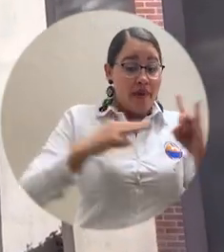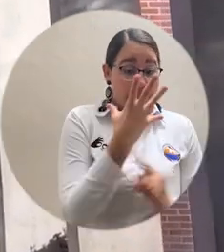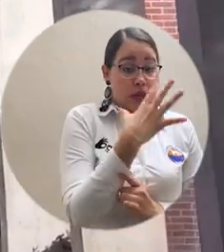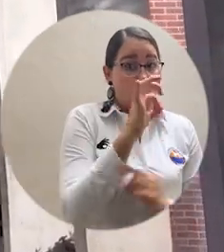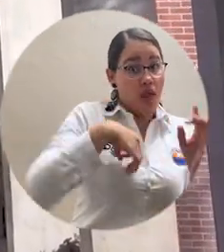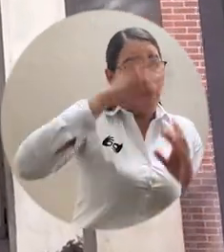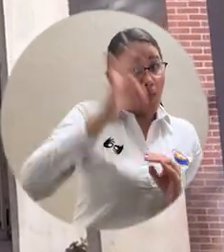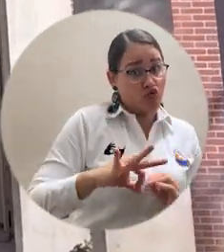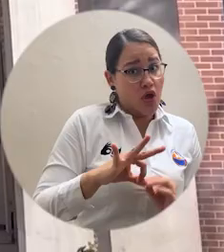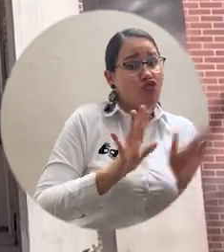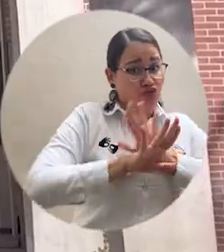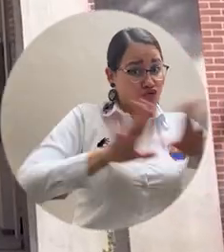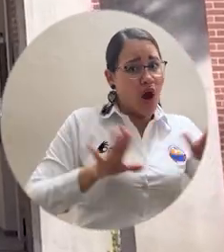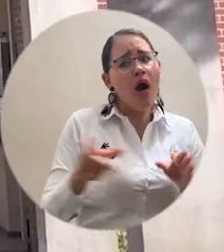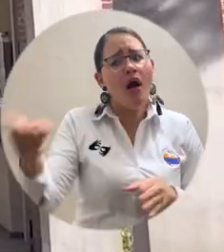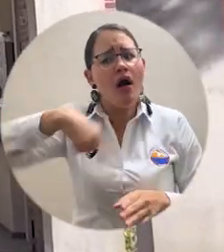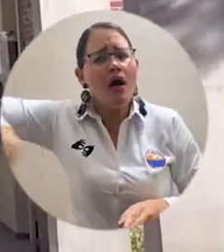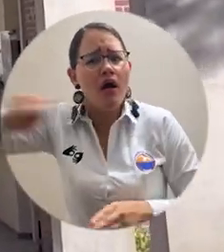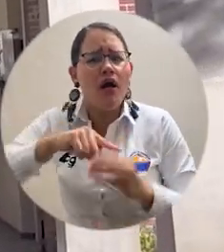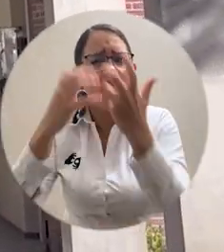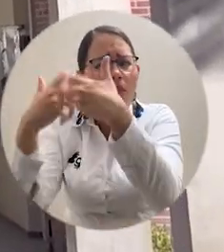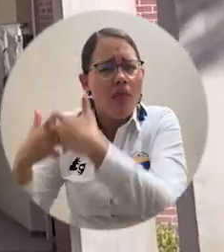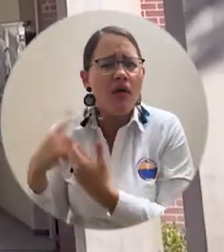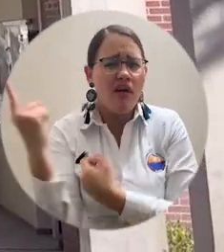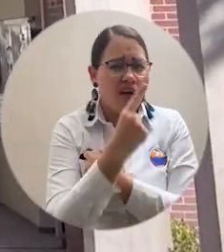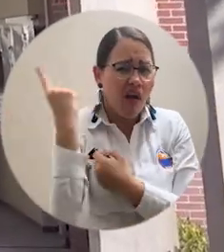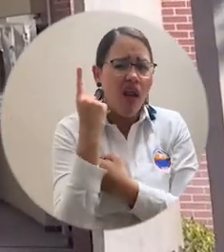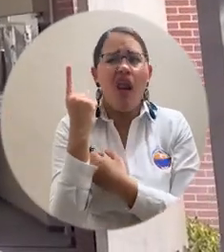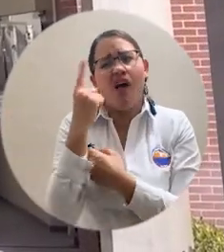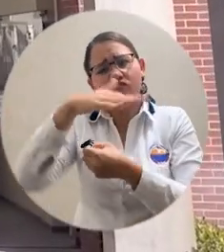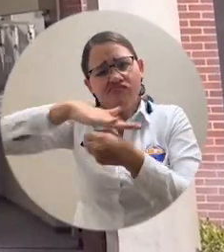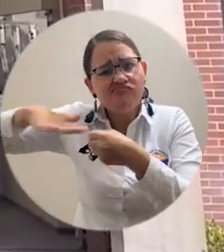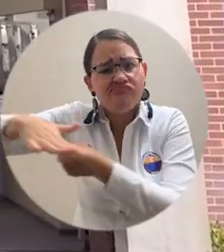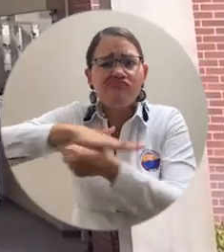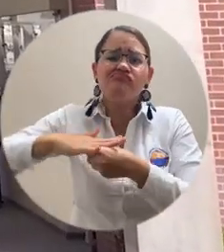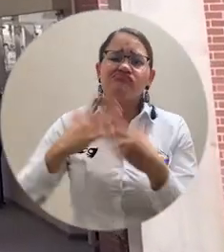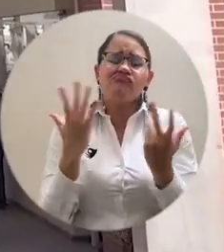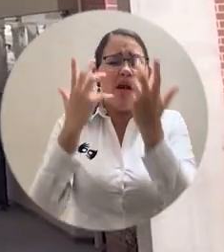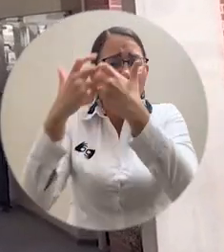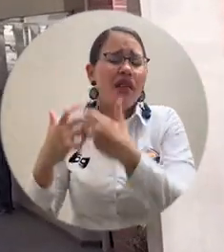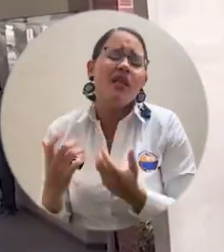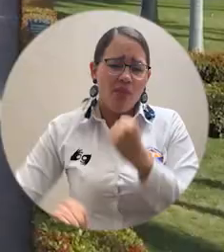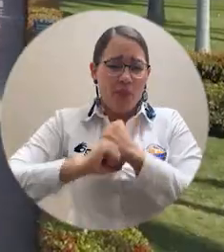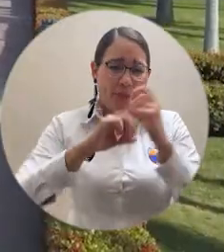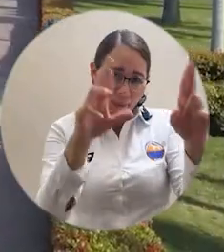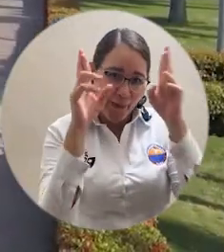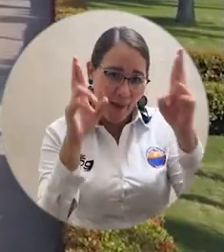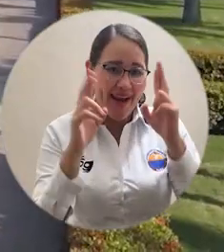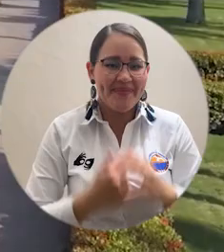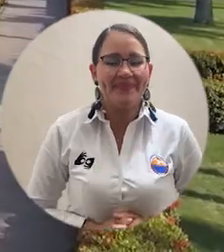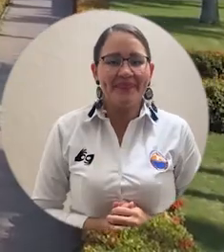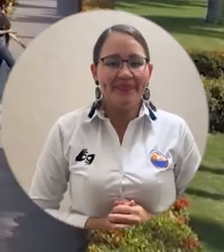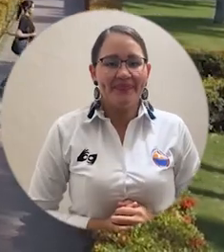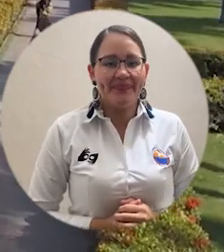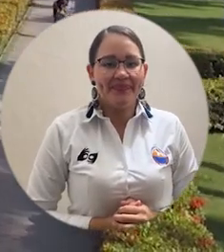gratuidad del 100% con los aportes de los demás entes territoriales, con los aportes de las empresas.